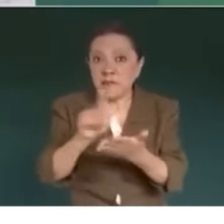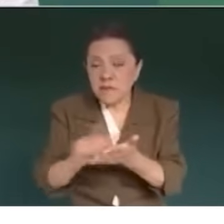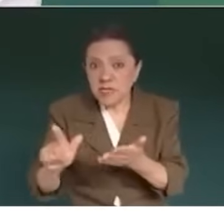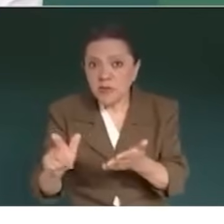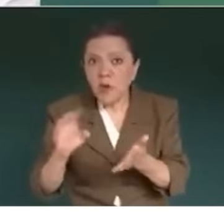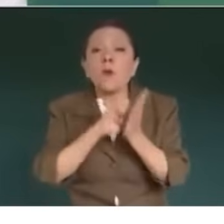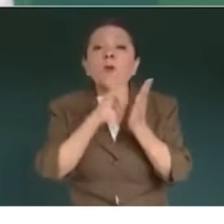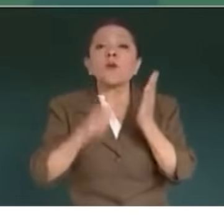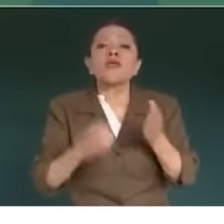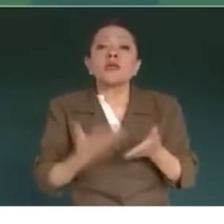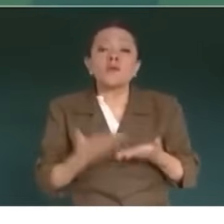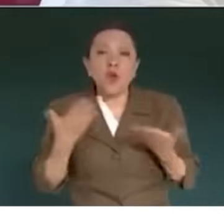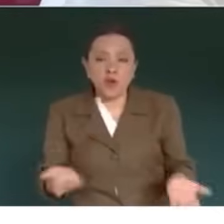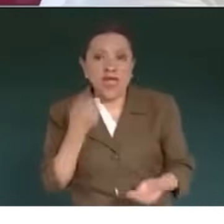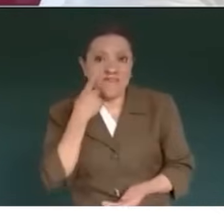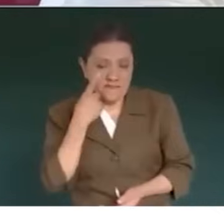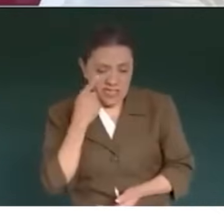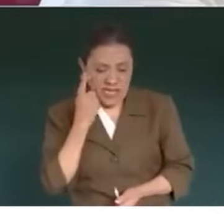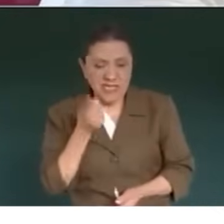ejemplo, para que vean lo